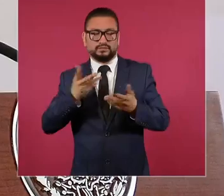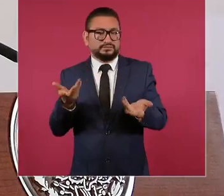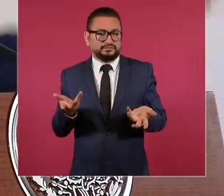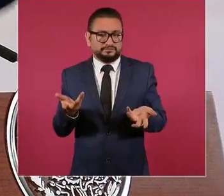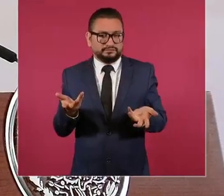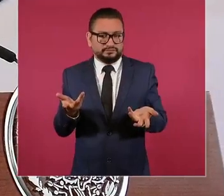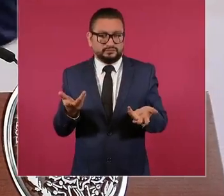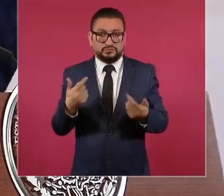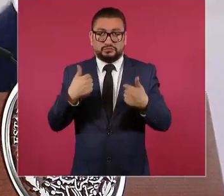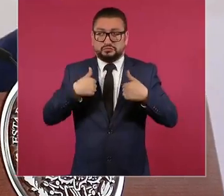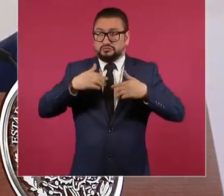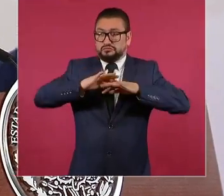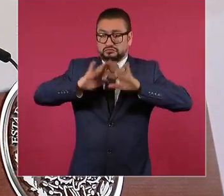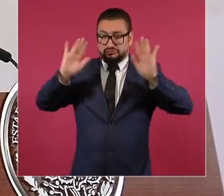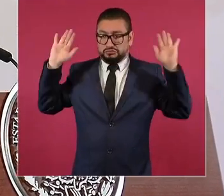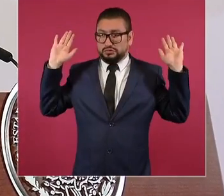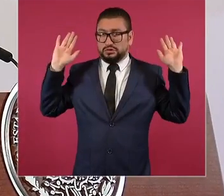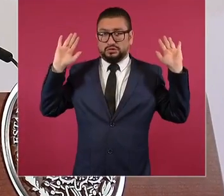yo ya me voy.